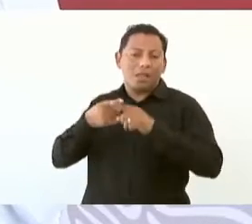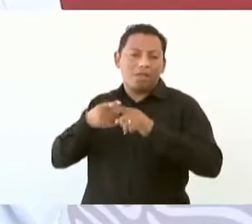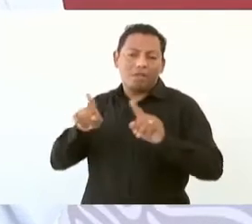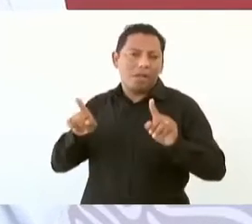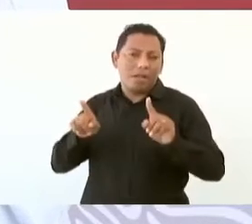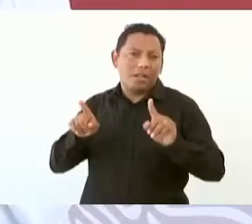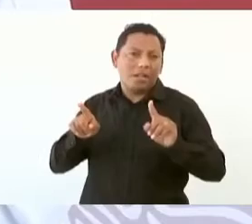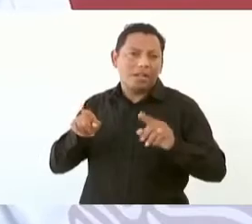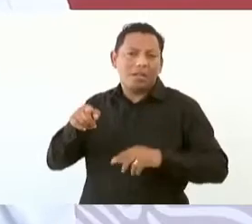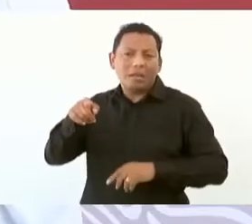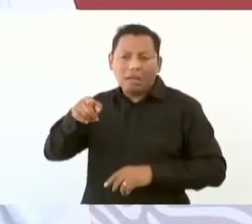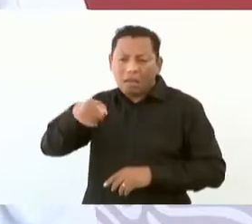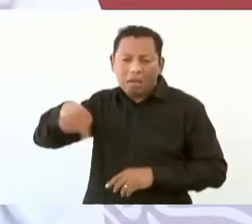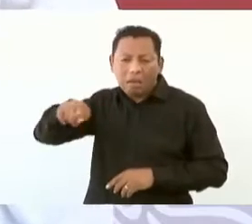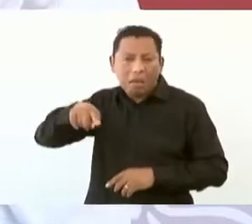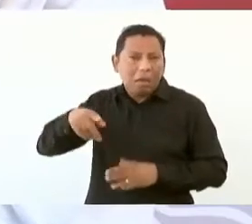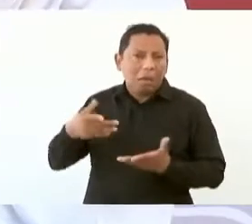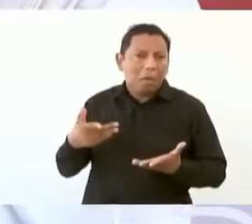no